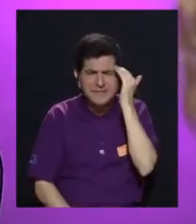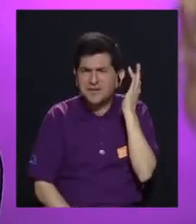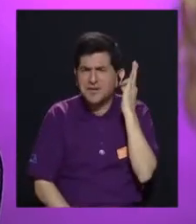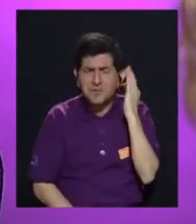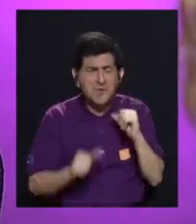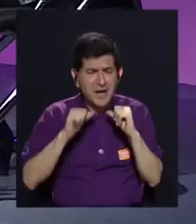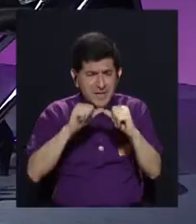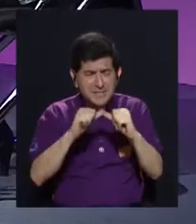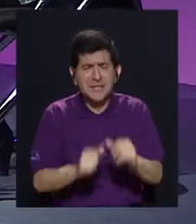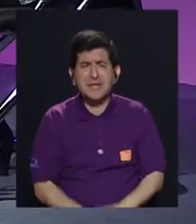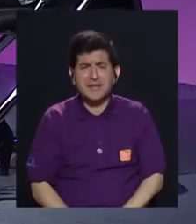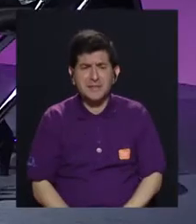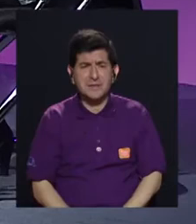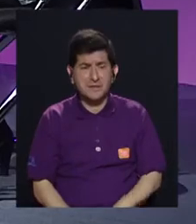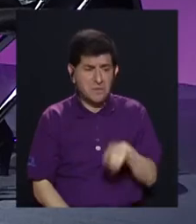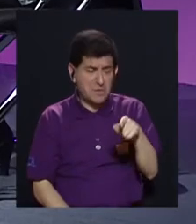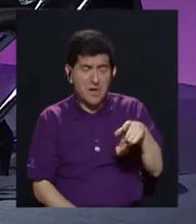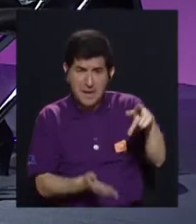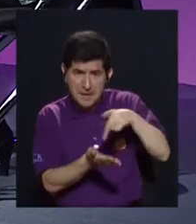seguimos ganando